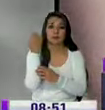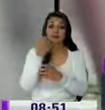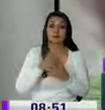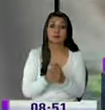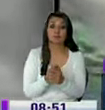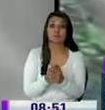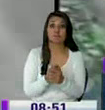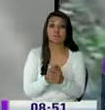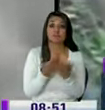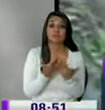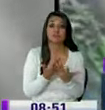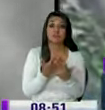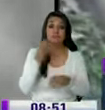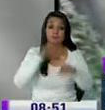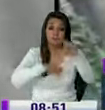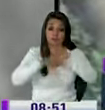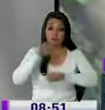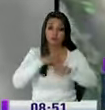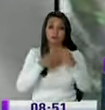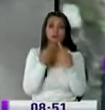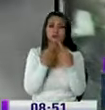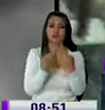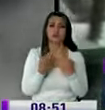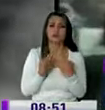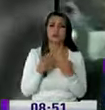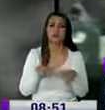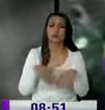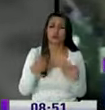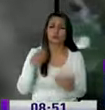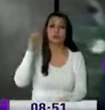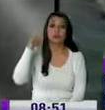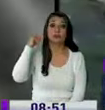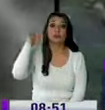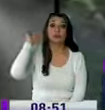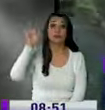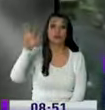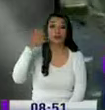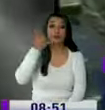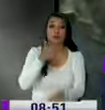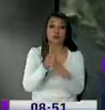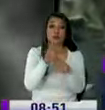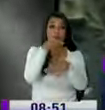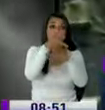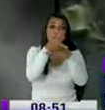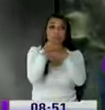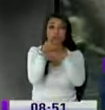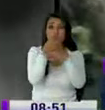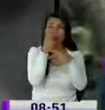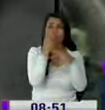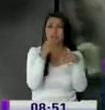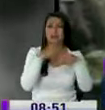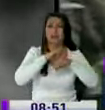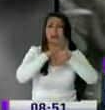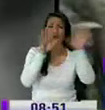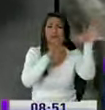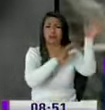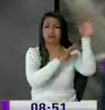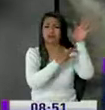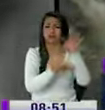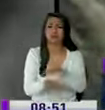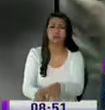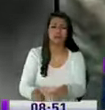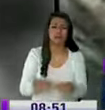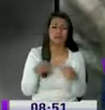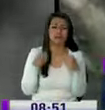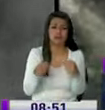resultados de las evaluaciones por medio de distintos videos captados con teléfonos celulares se evidenciaba la fuerza la